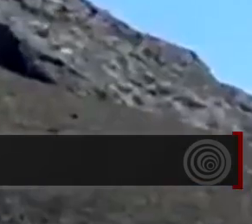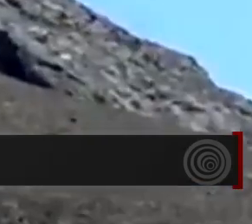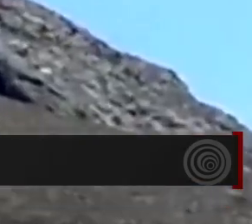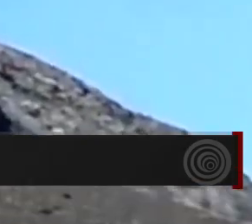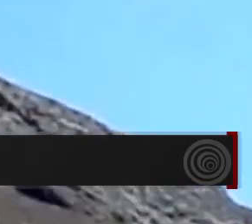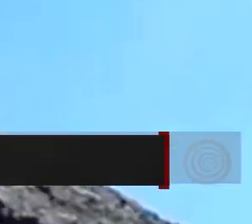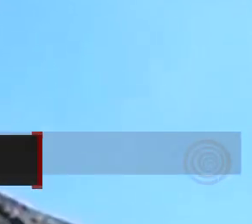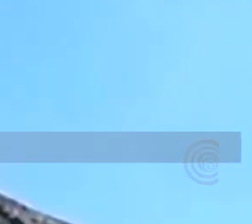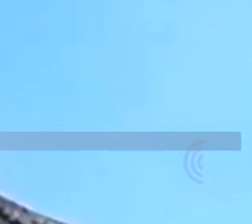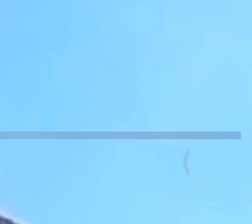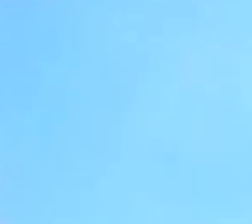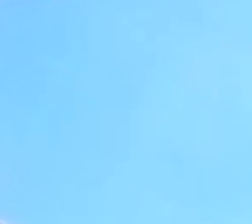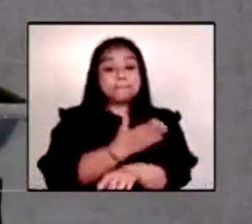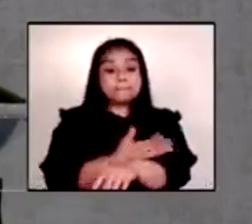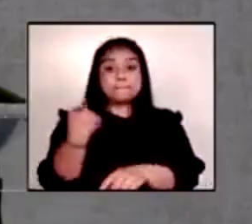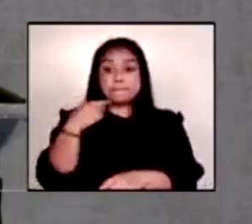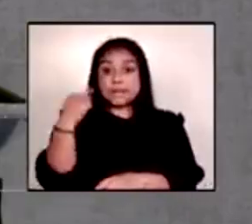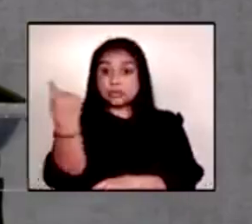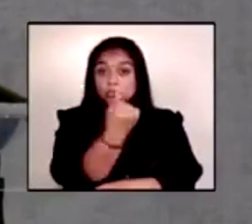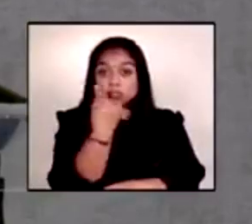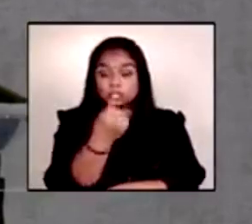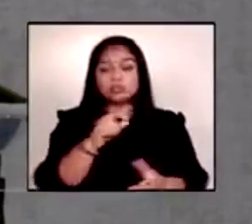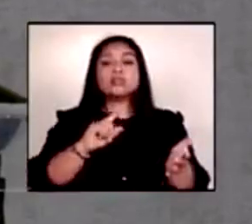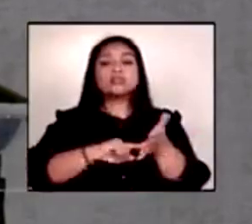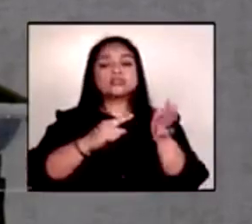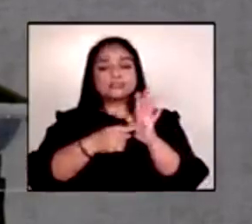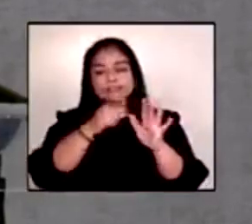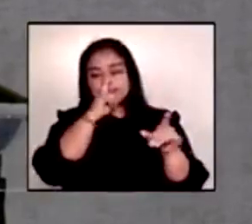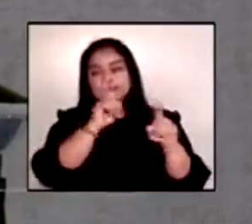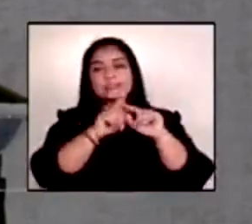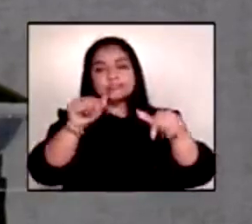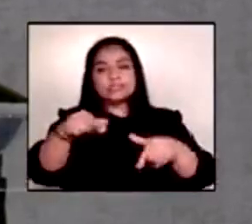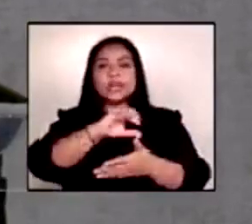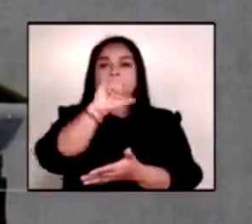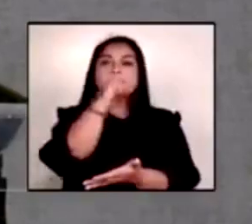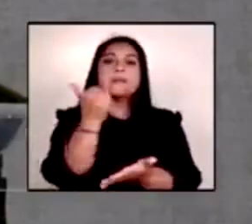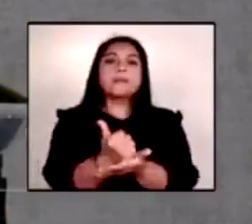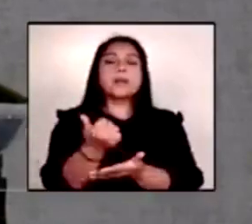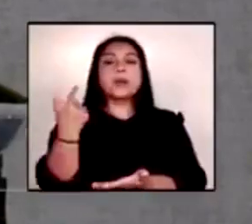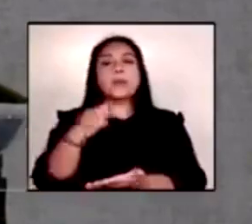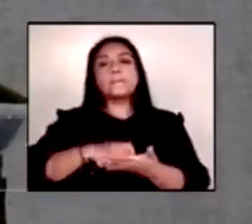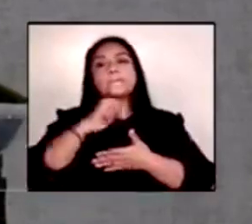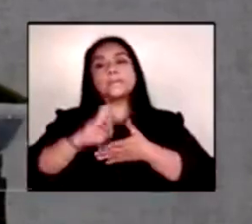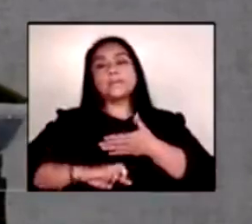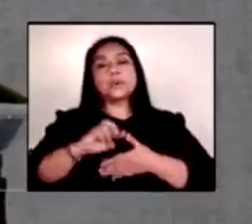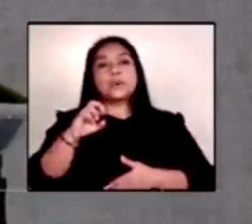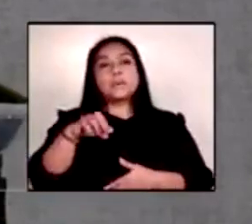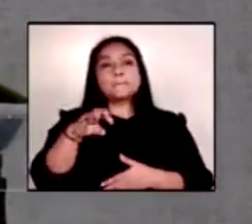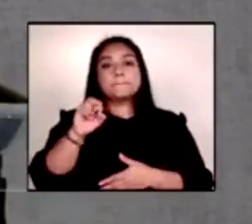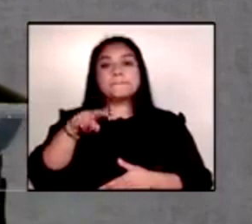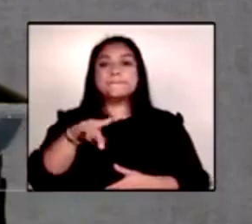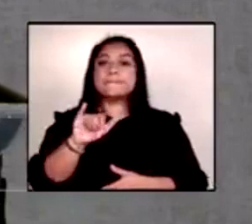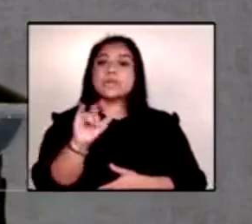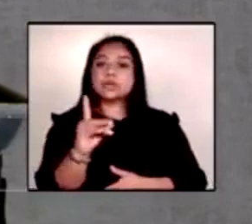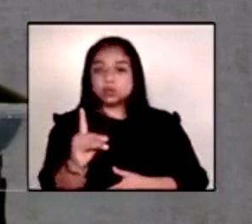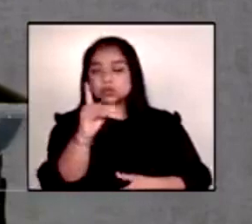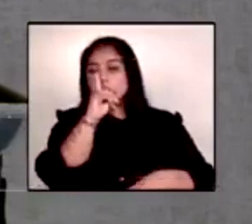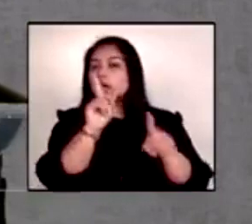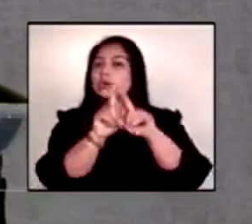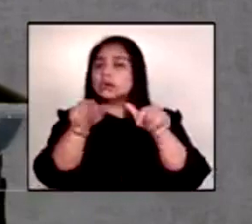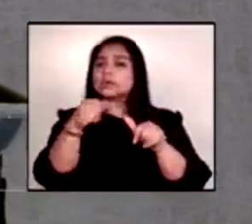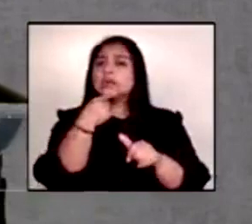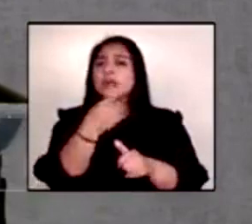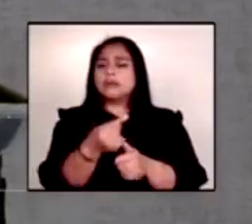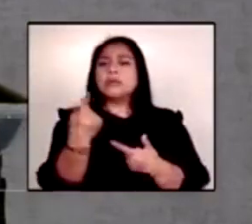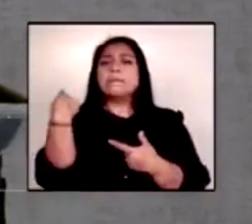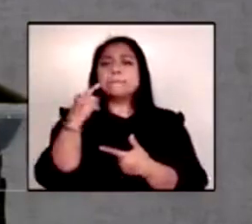Todos complementa la política aprobada recientemente con el apoyo del Programa de Naciones Unidas para el Desarrollo y ofrece una